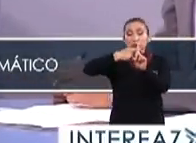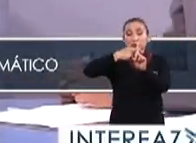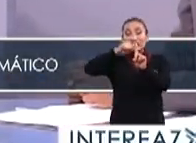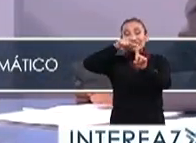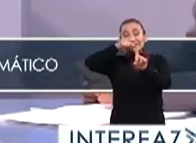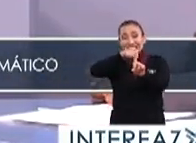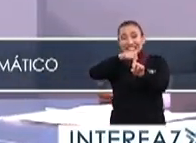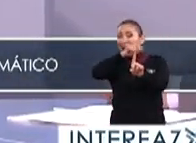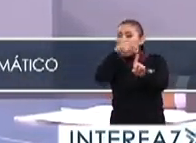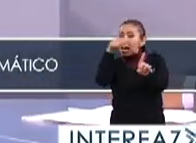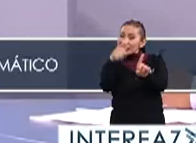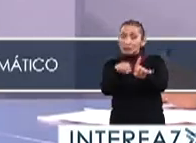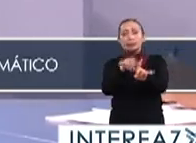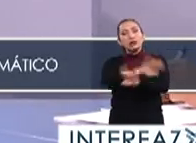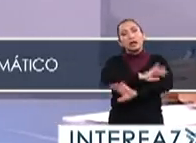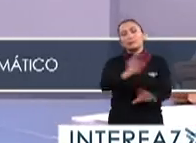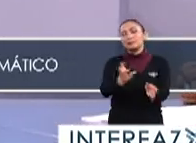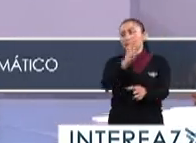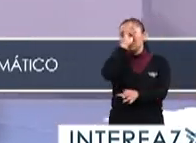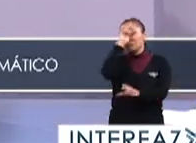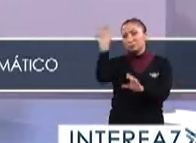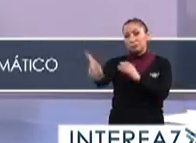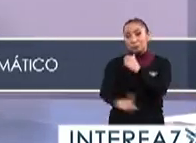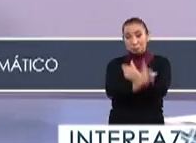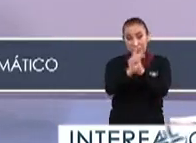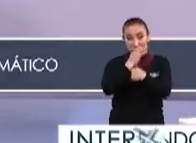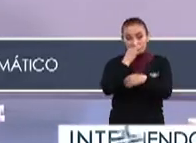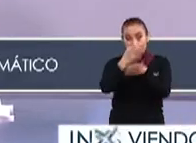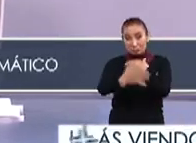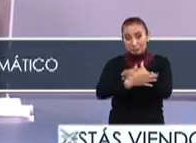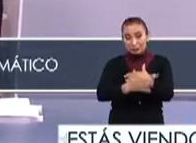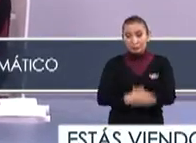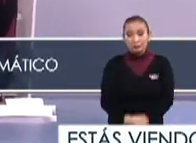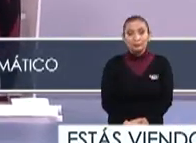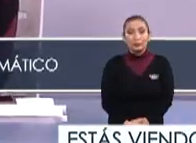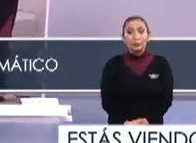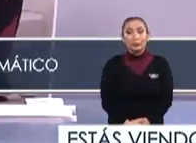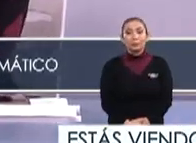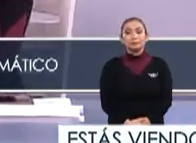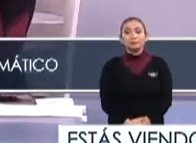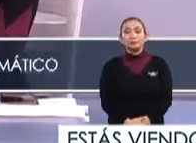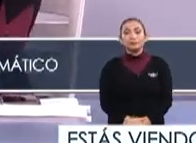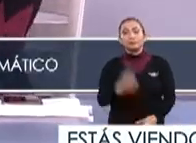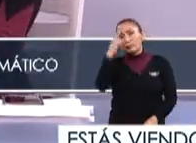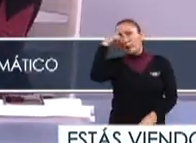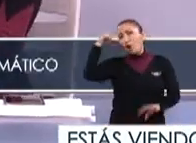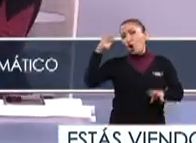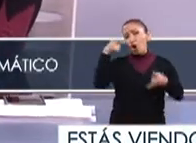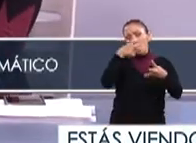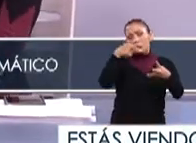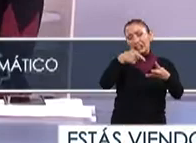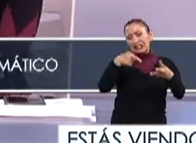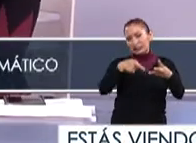el hecho de llegar a ese punto ya podría ser algo más complicado posteriormente. Los objetivos que se